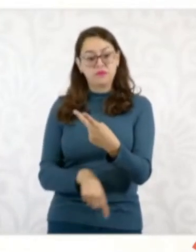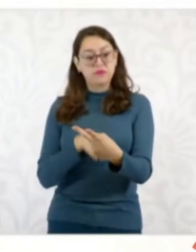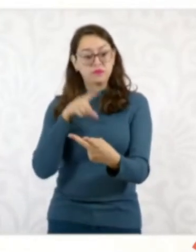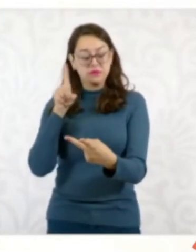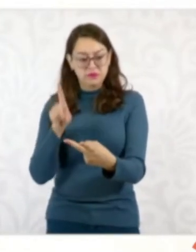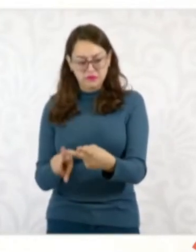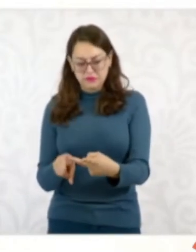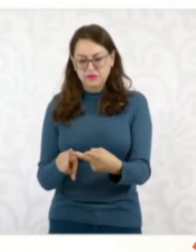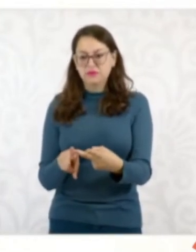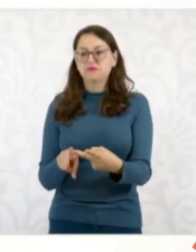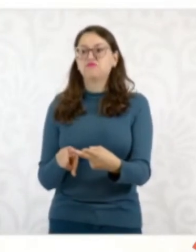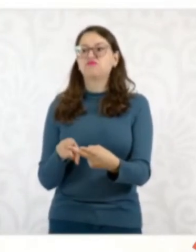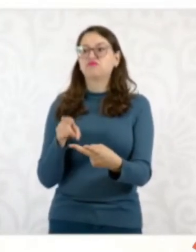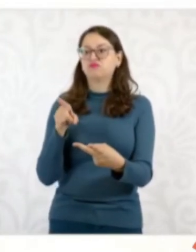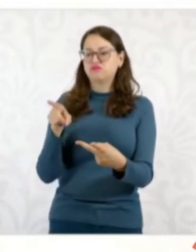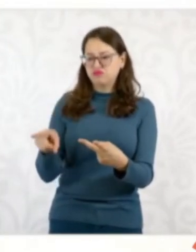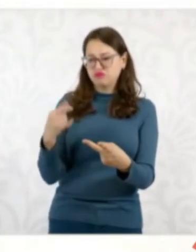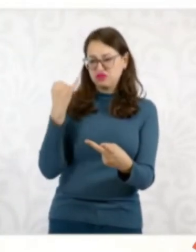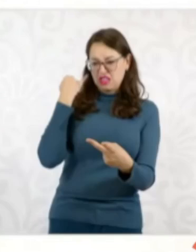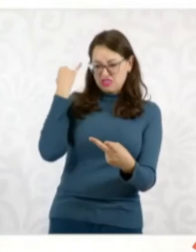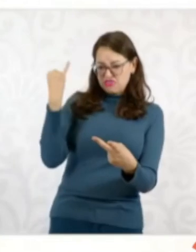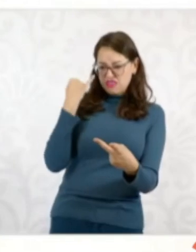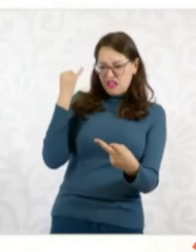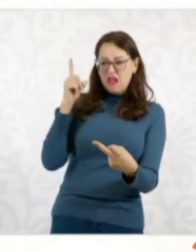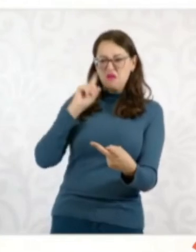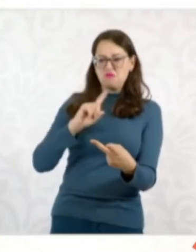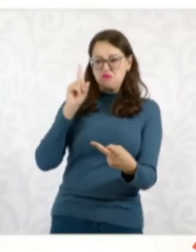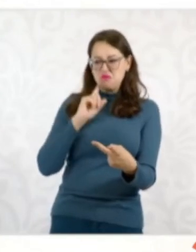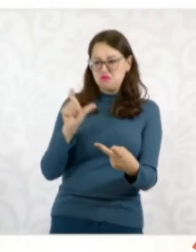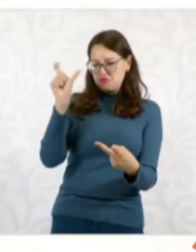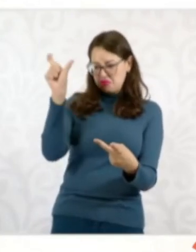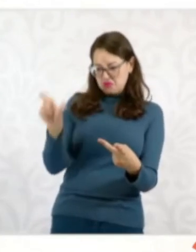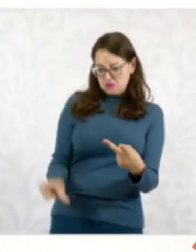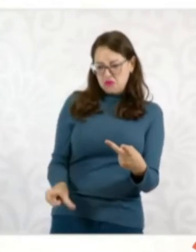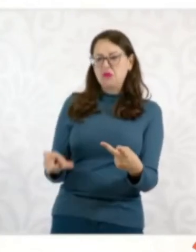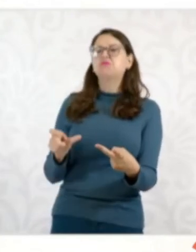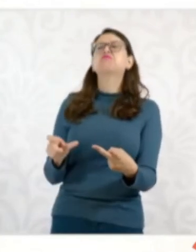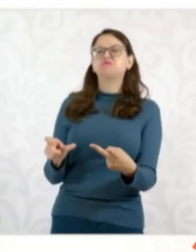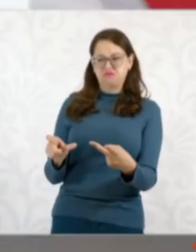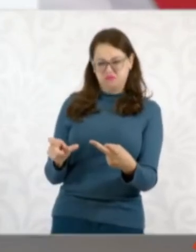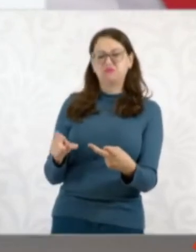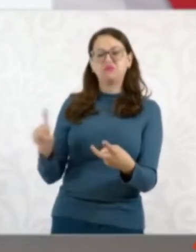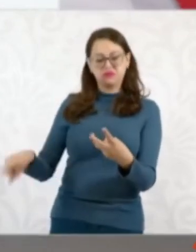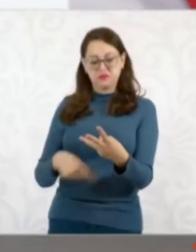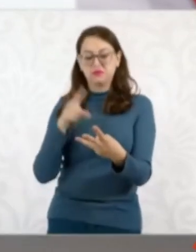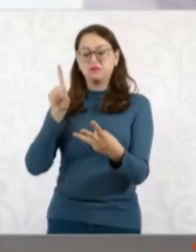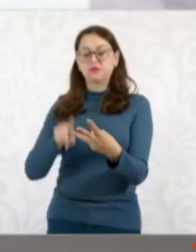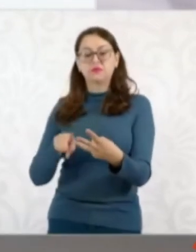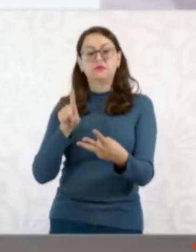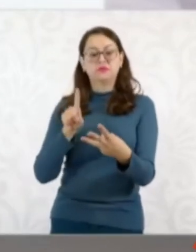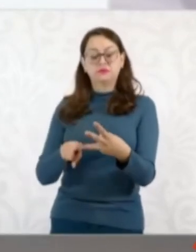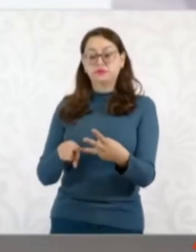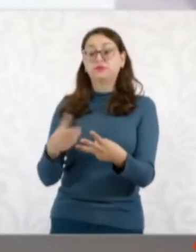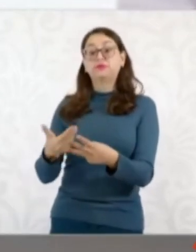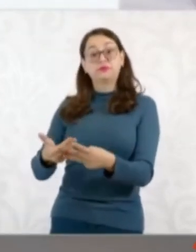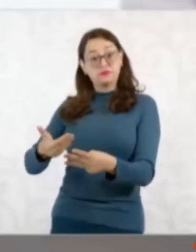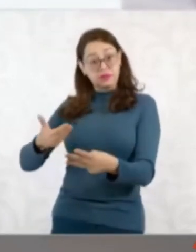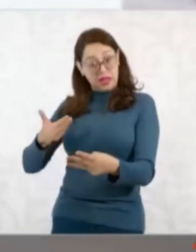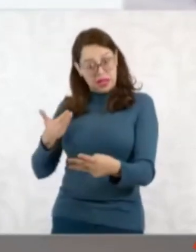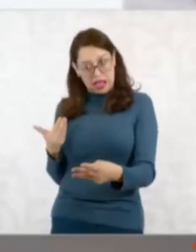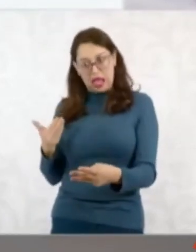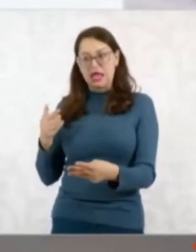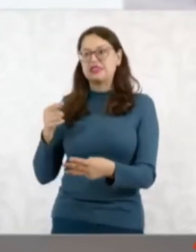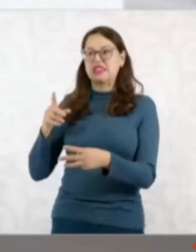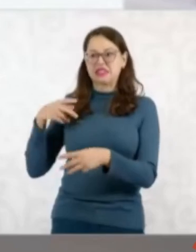delito motivado por estereotipos o prejuicios, antecedentes de violencia contra